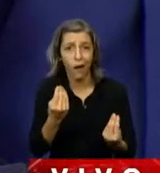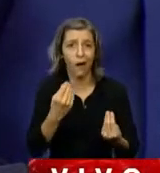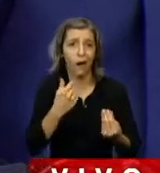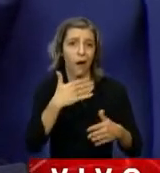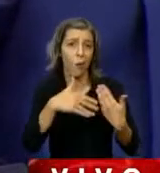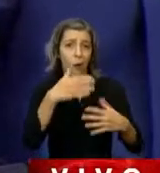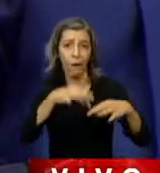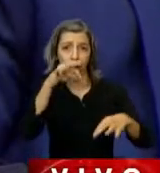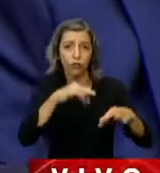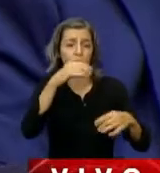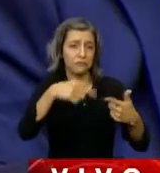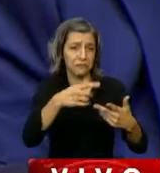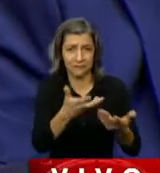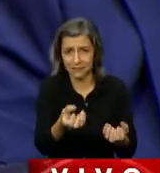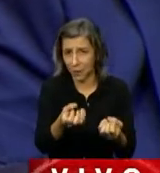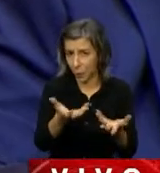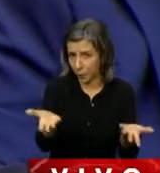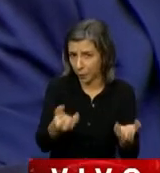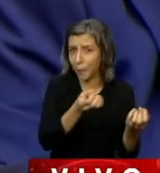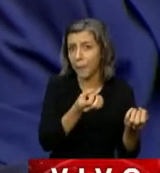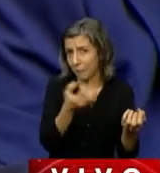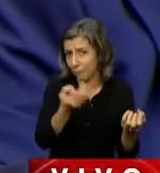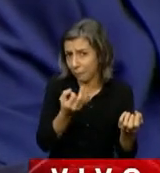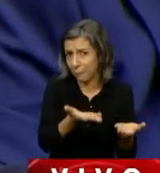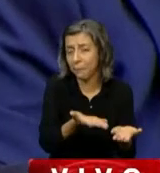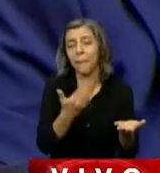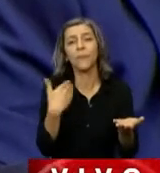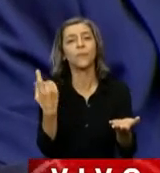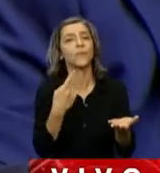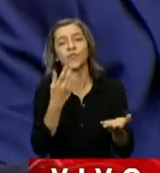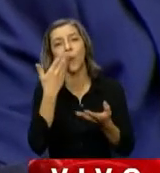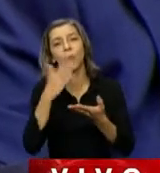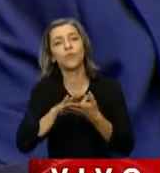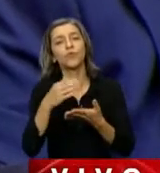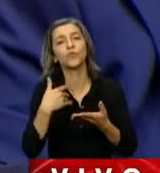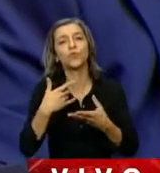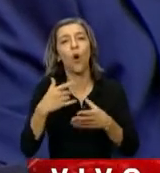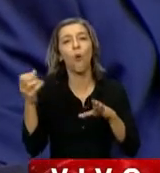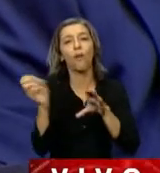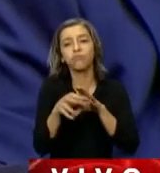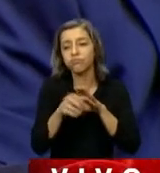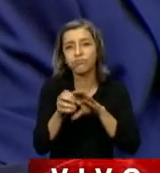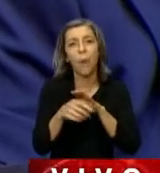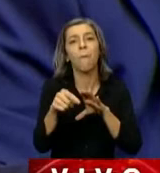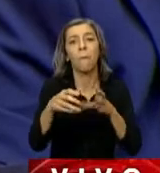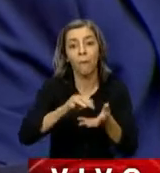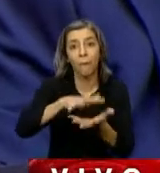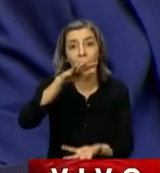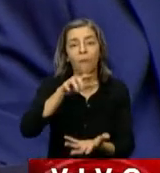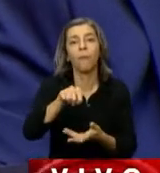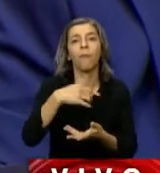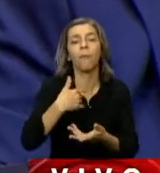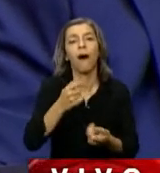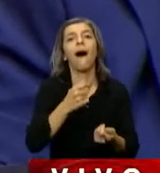diga? Pero en todo caso, son fondos específicos que son los únicos que garantizan que un cambio